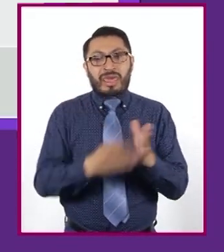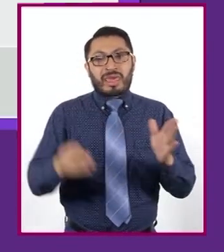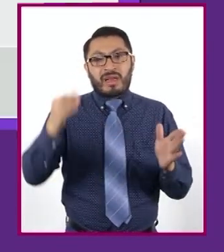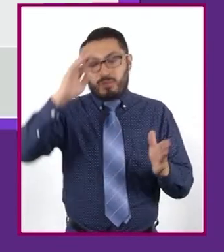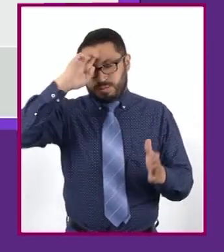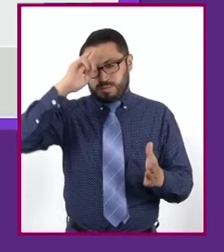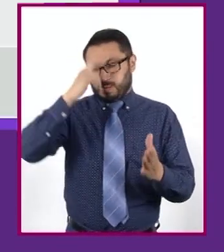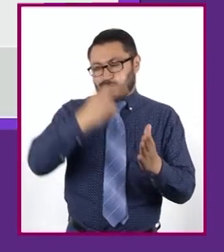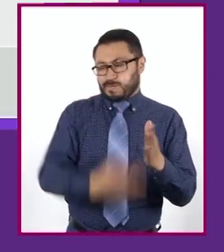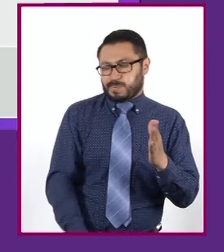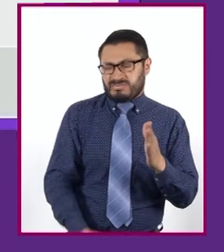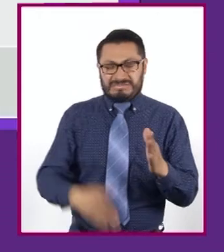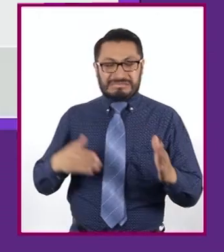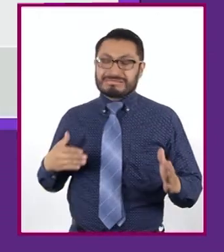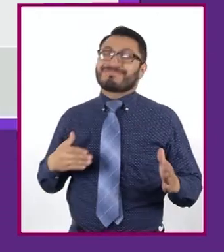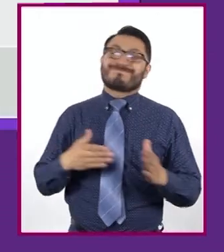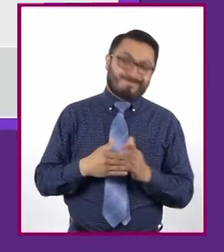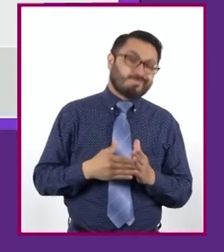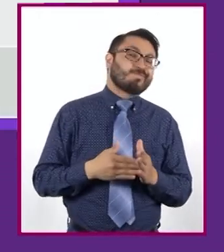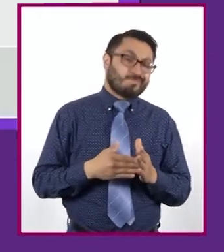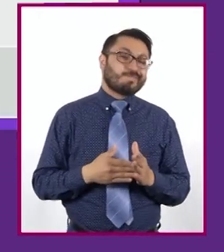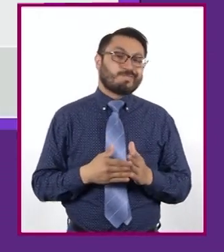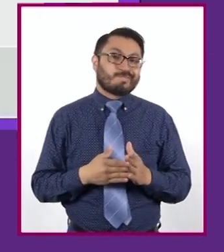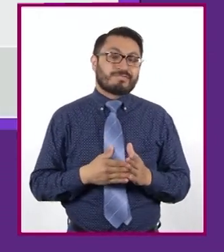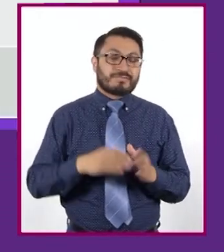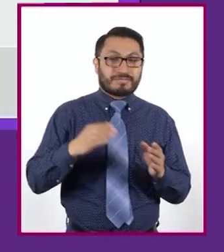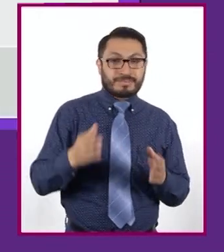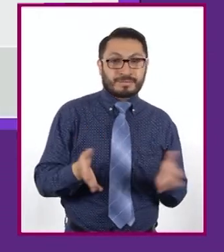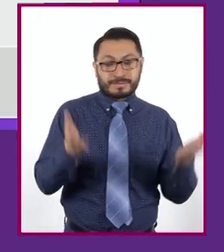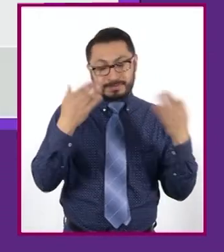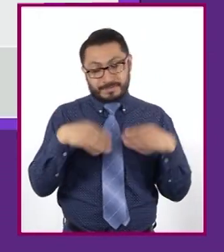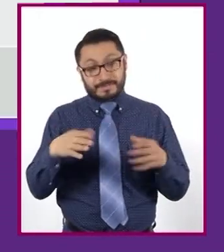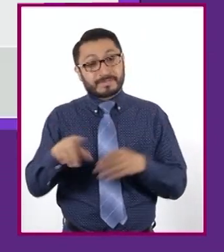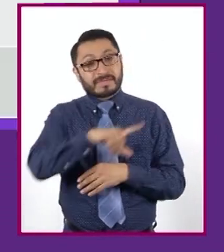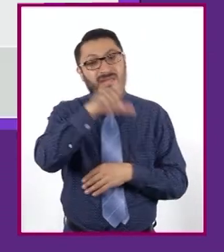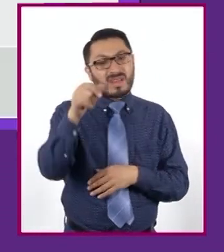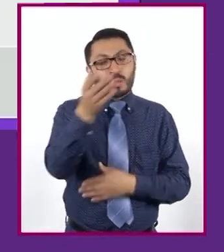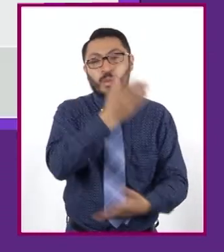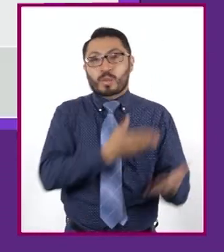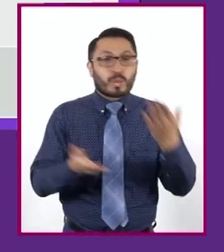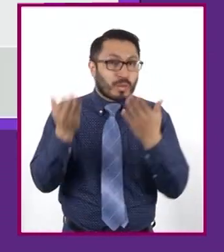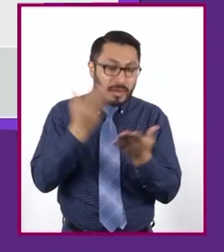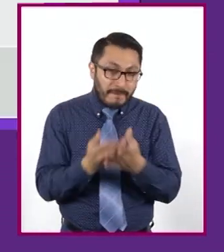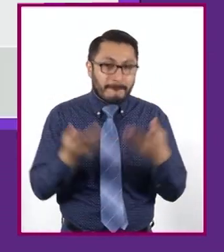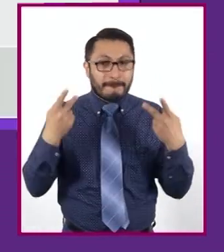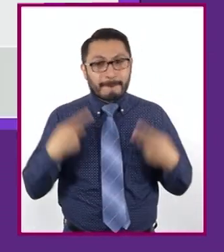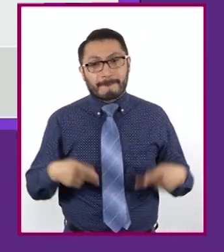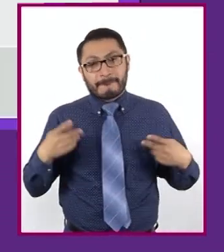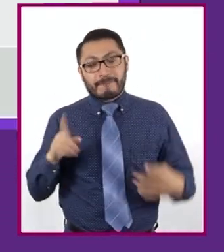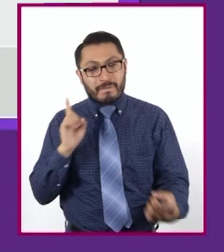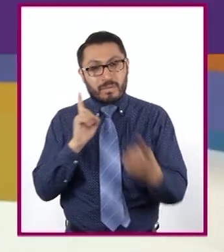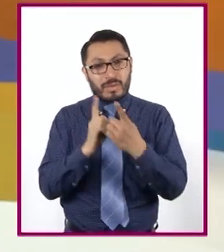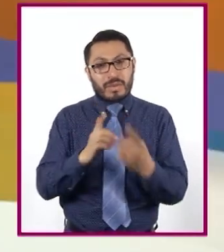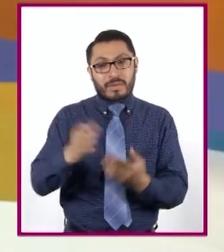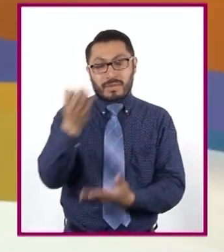respeto es lo que lo obstaculiza. Más tarde pueden compartirlo con otra persona para conocer su